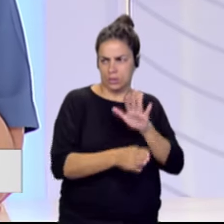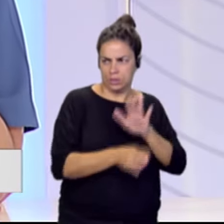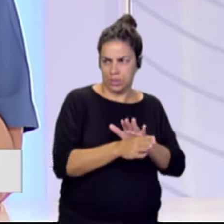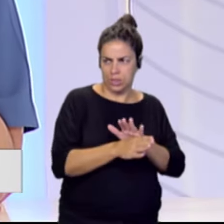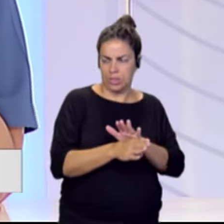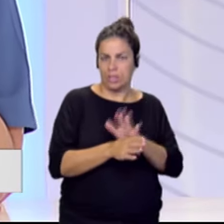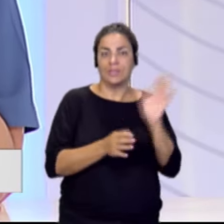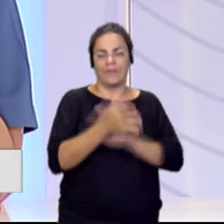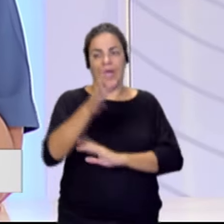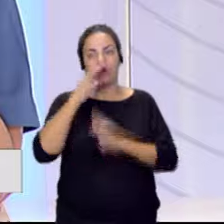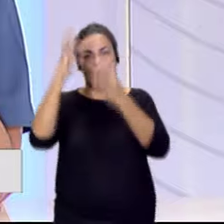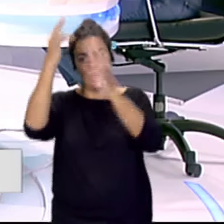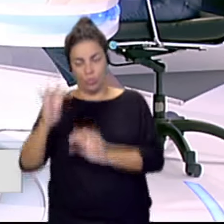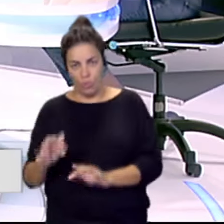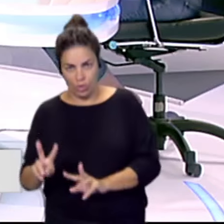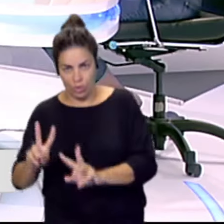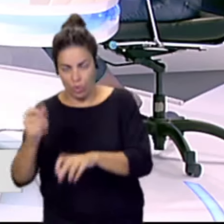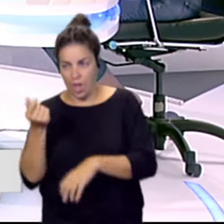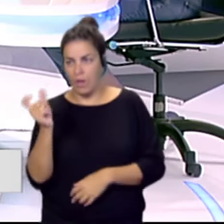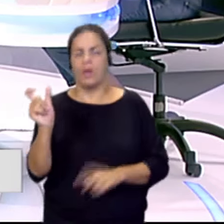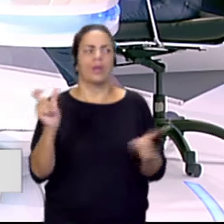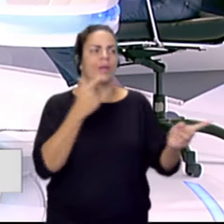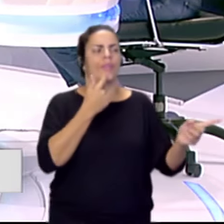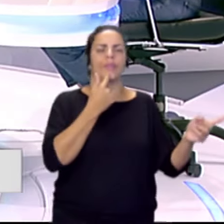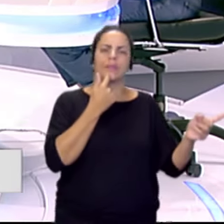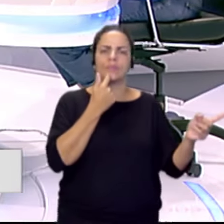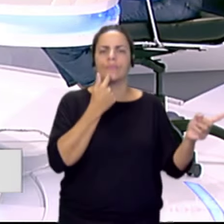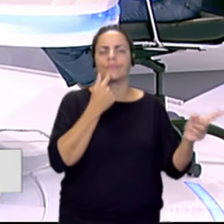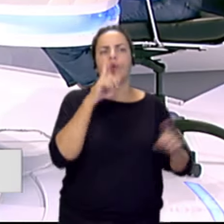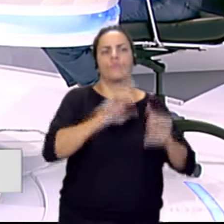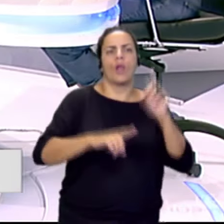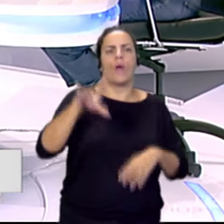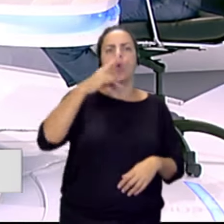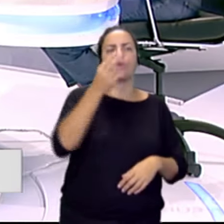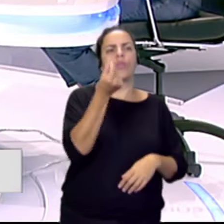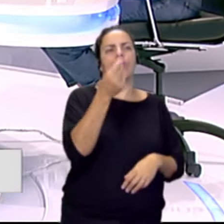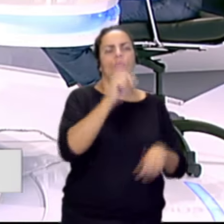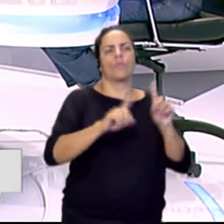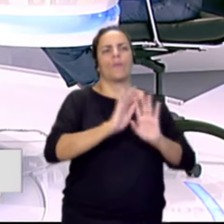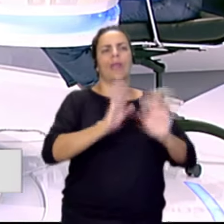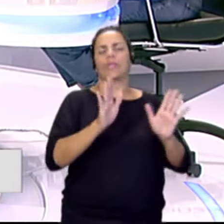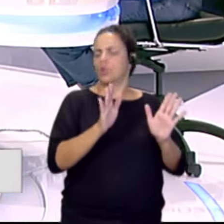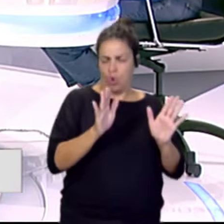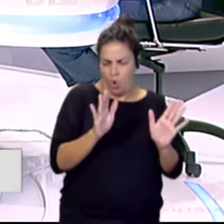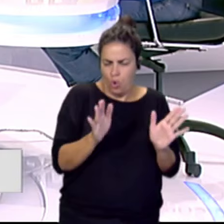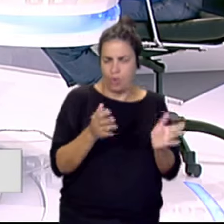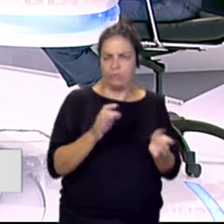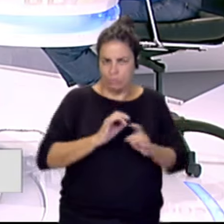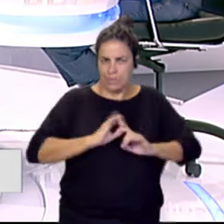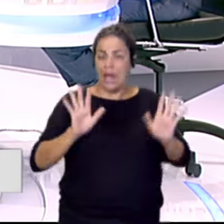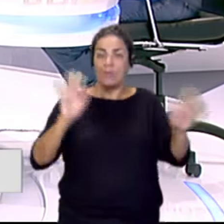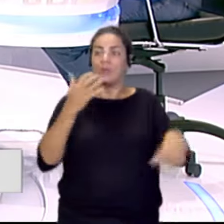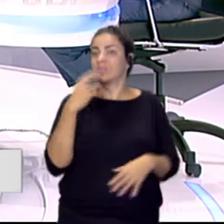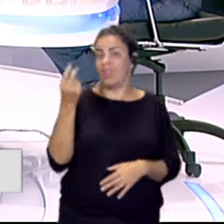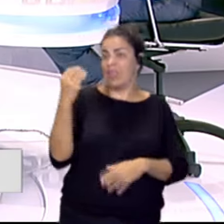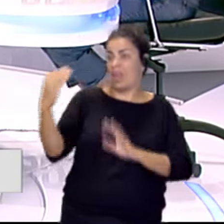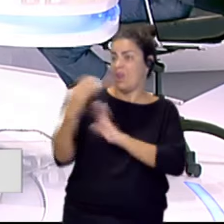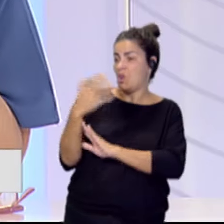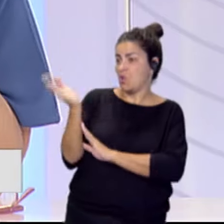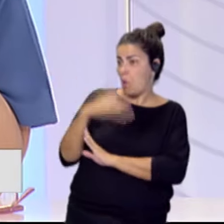Decía Antonio, evidentemente, que no es un problema solo de dinero, claro. Pero es que si no tenemos tampoco ese dinero, sí, no,